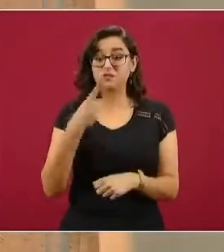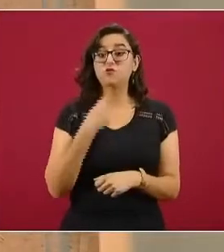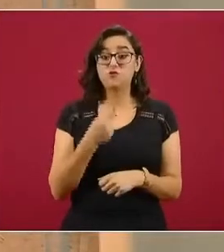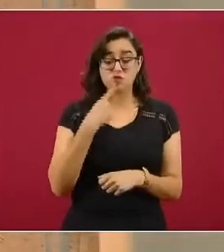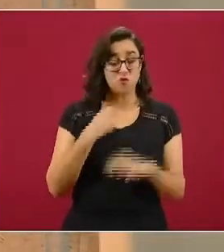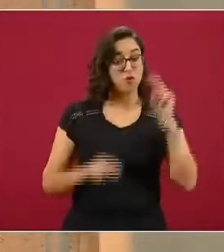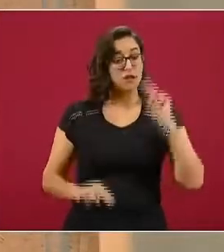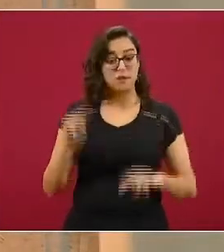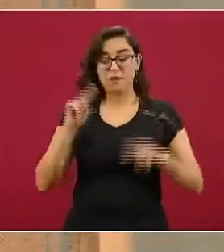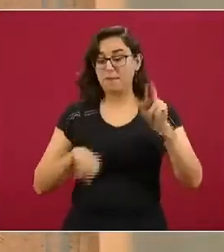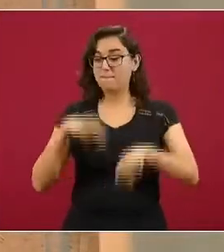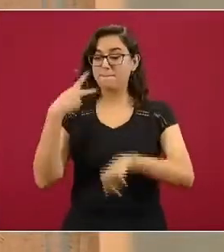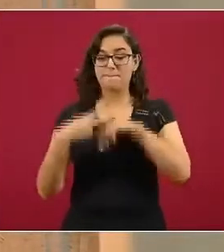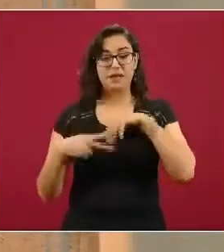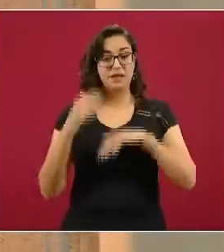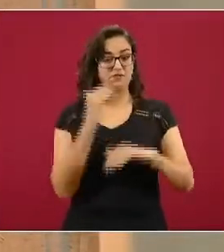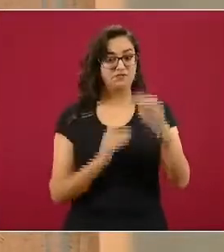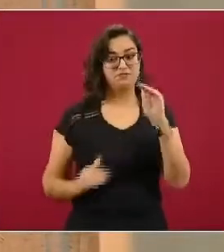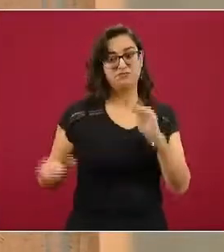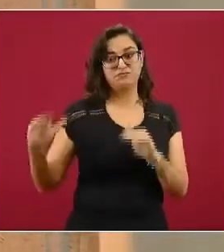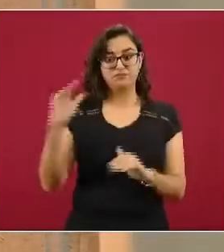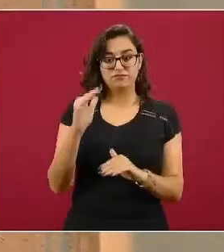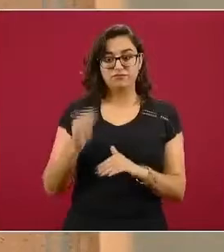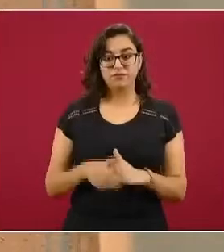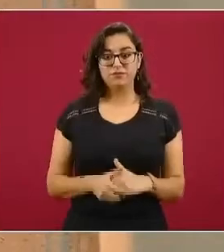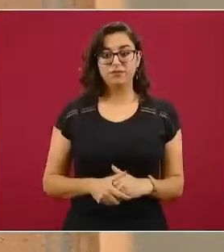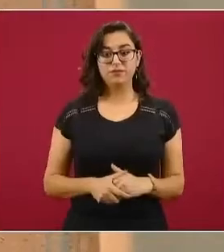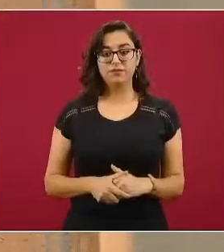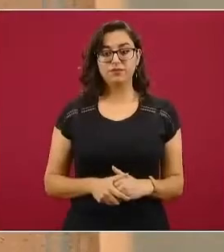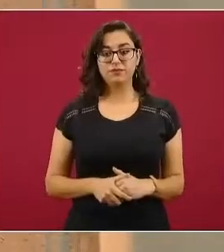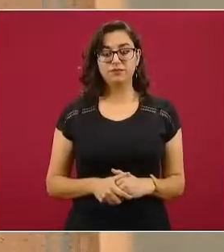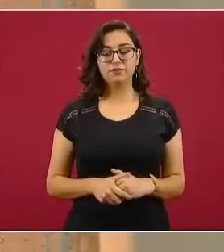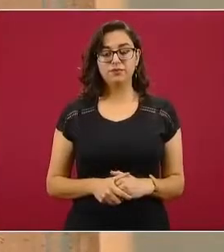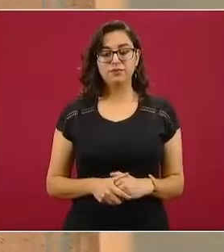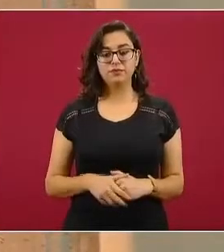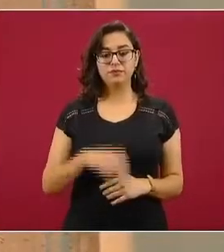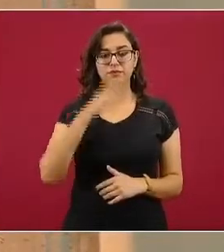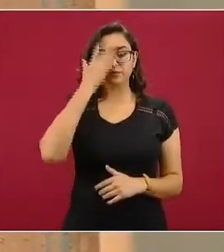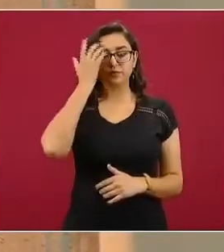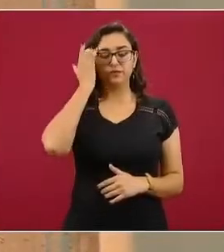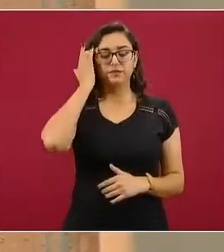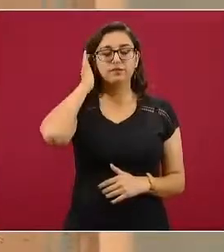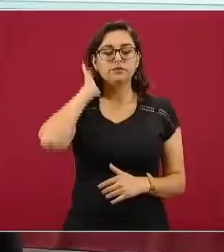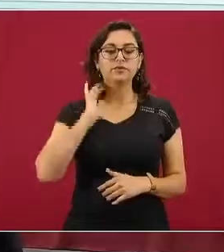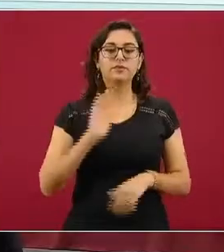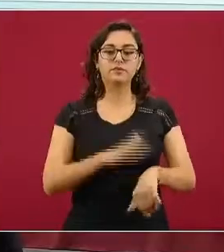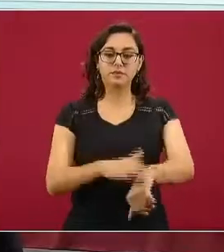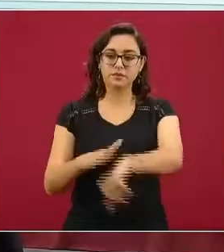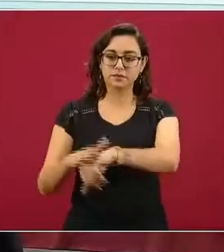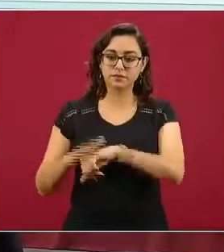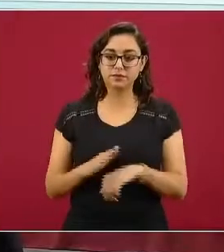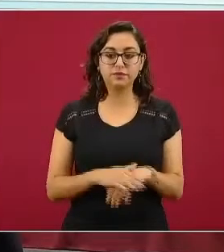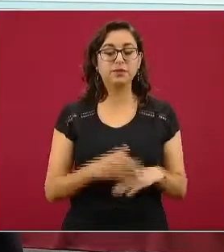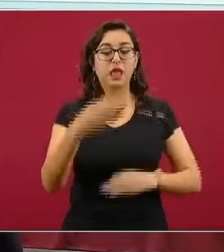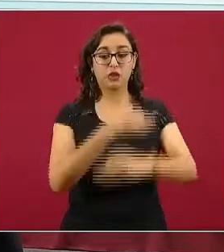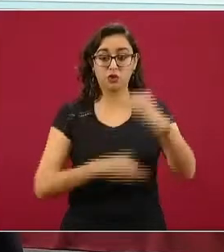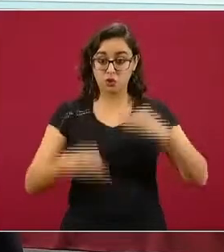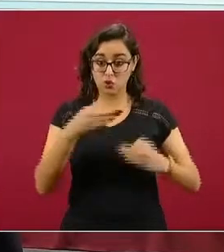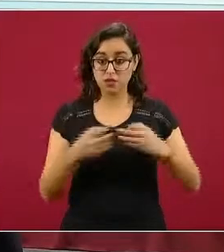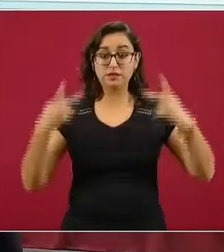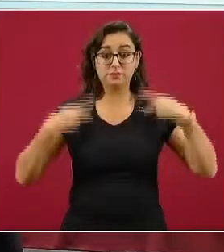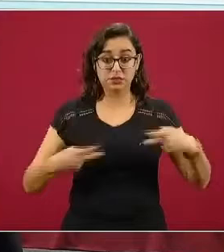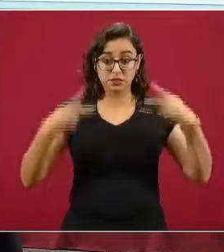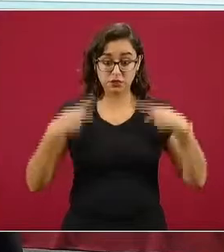las personas están cuando viven en estas entidades federativas. Entonces, llamamos a la población